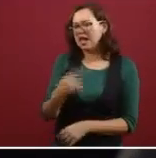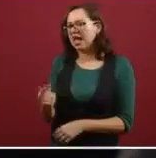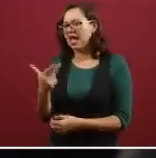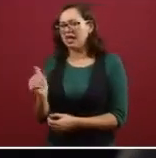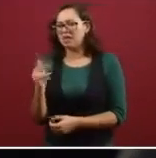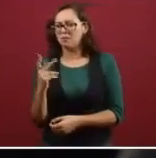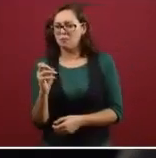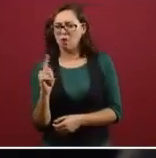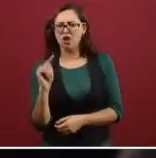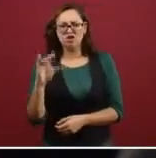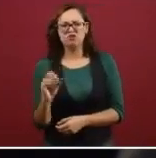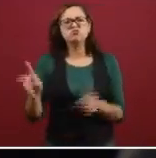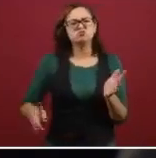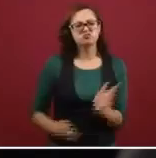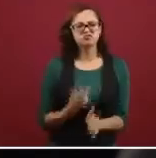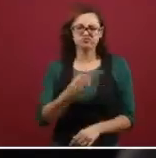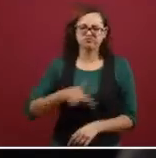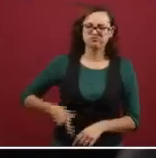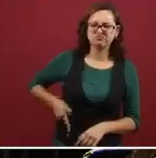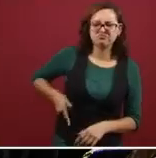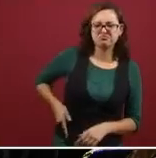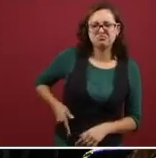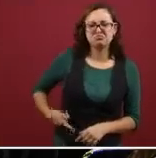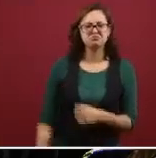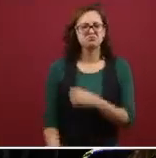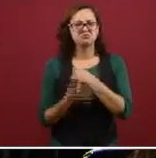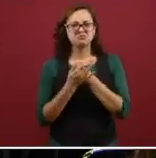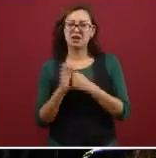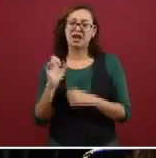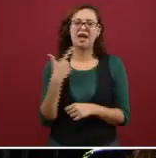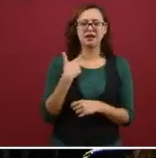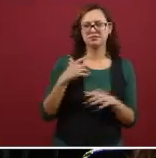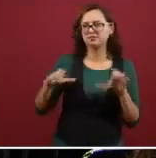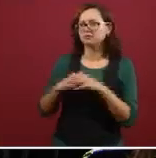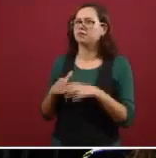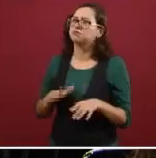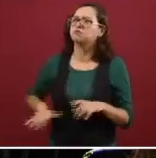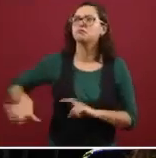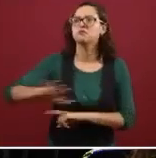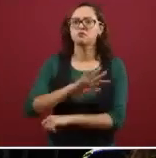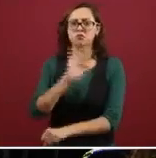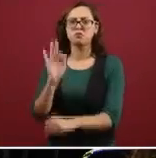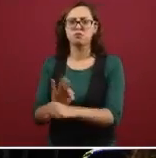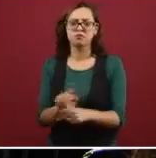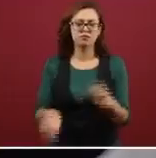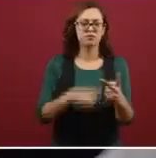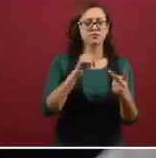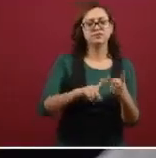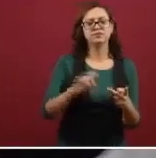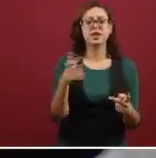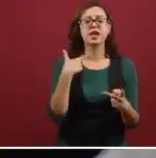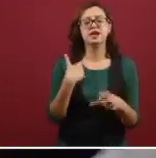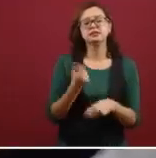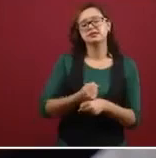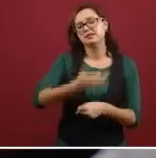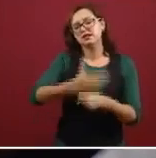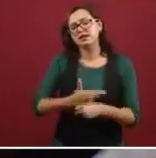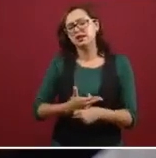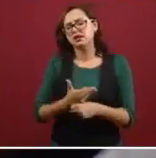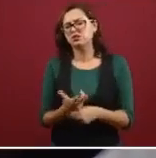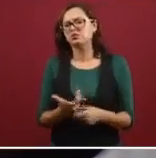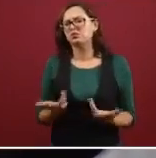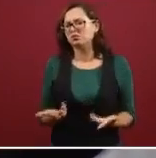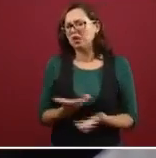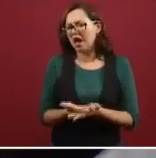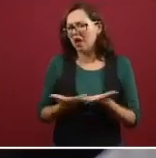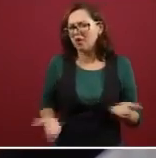Son palabras de una autodefensa, ex autodefensa, y de un secretario de seguridad estatal. ¿Qué opinión